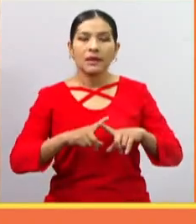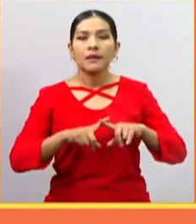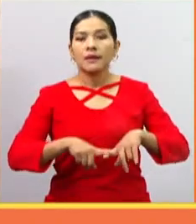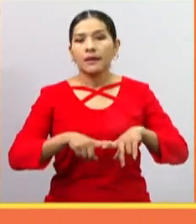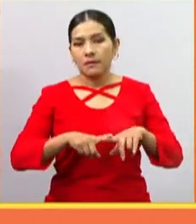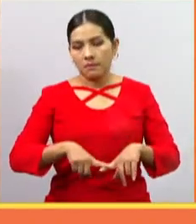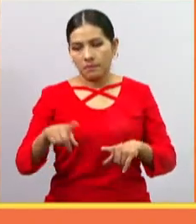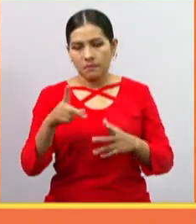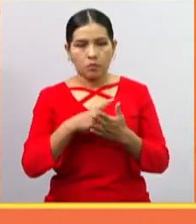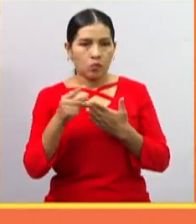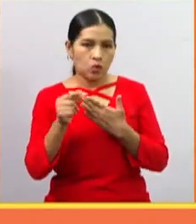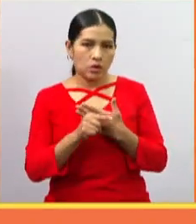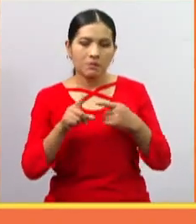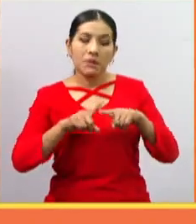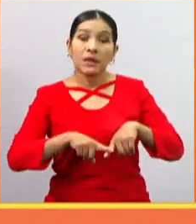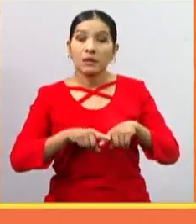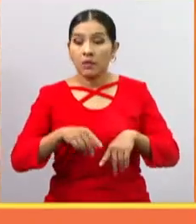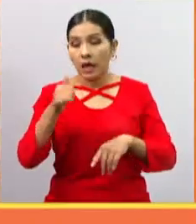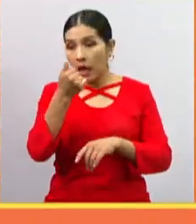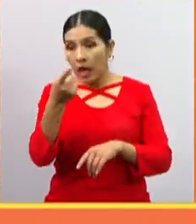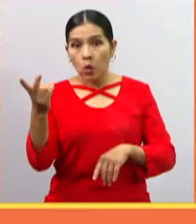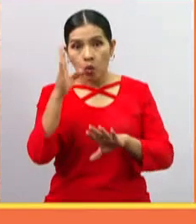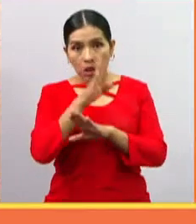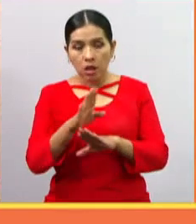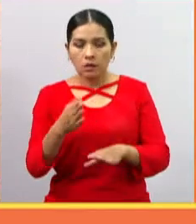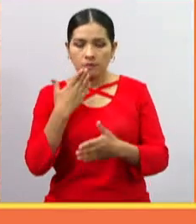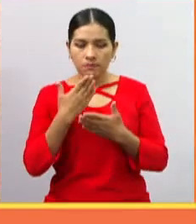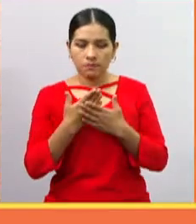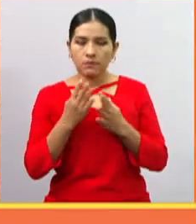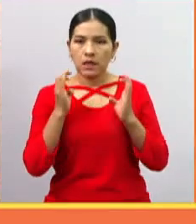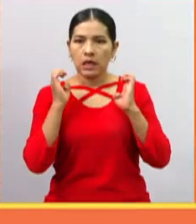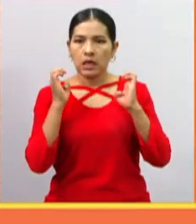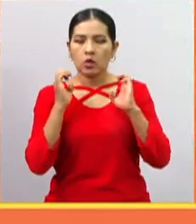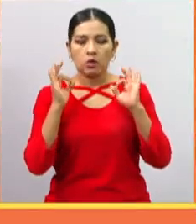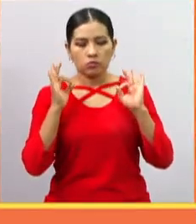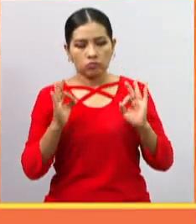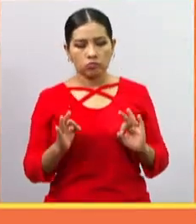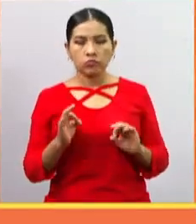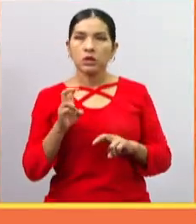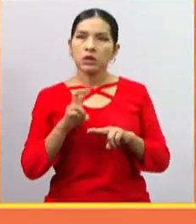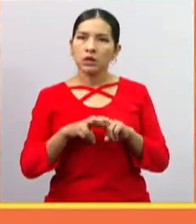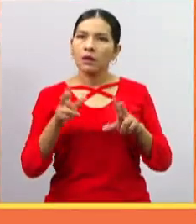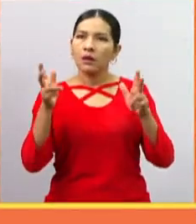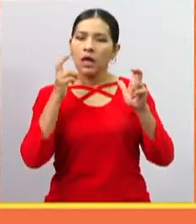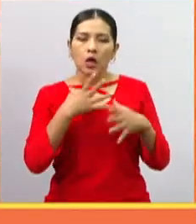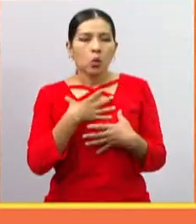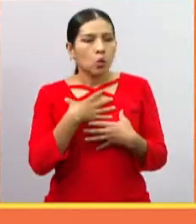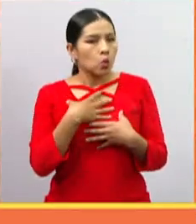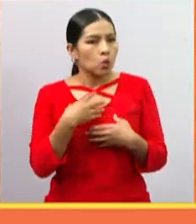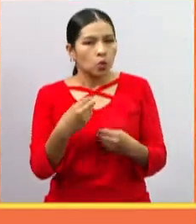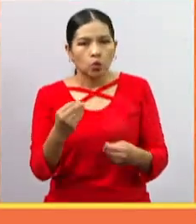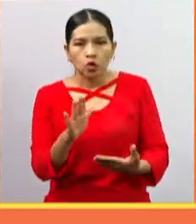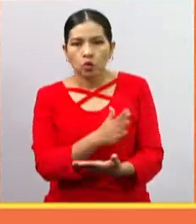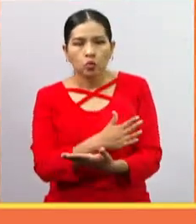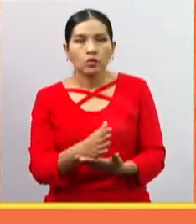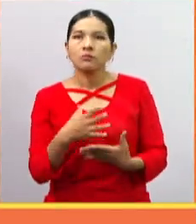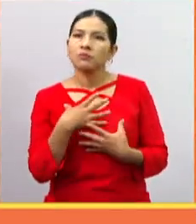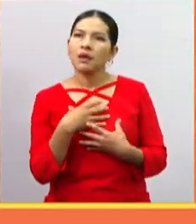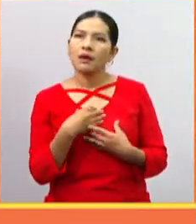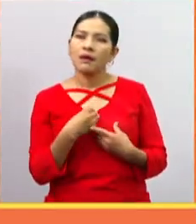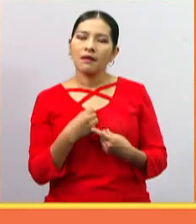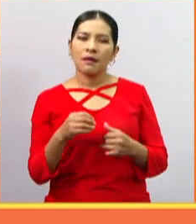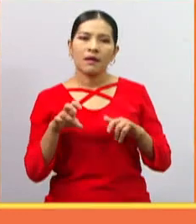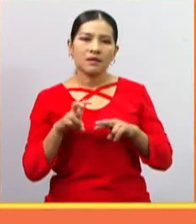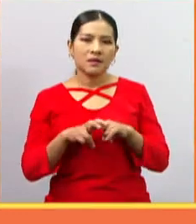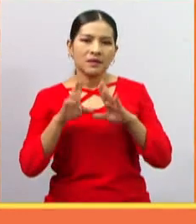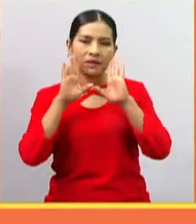programa y dependiendo del niño, porque hay algunos niños que desde muy pequeños pues muestran y